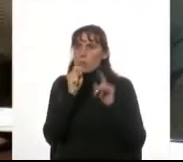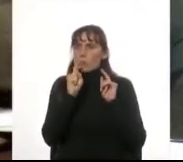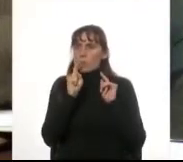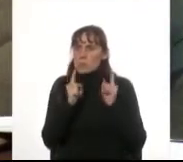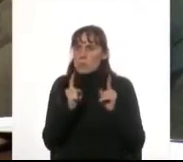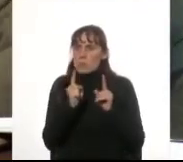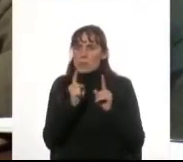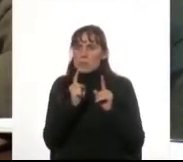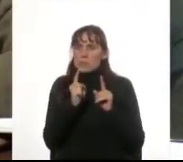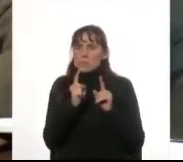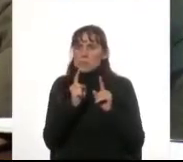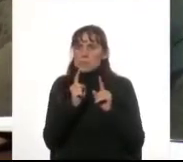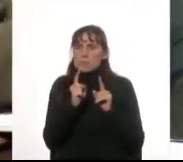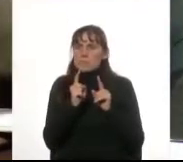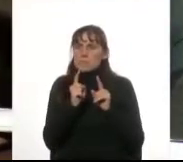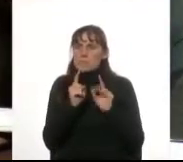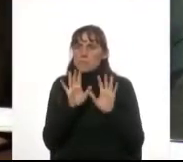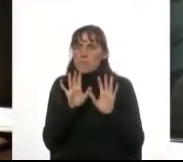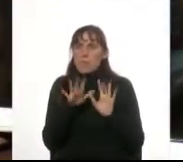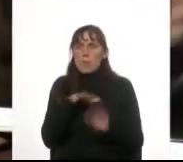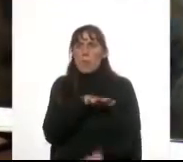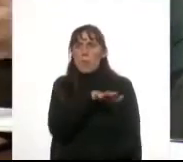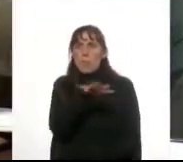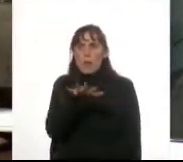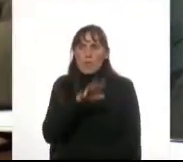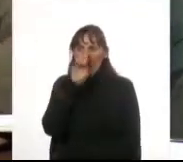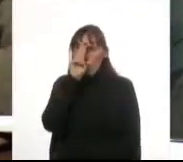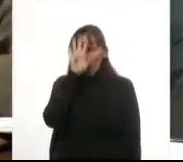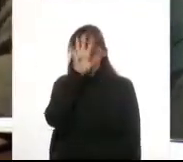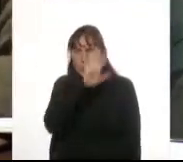todo lo que pudo. Y digo el pueblo uruguayo.